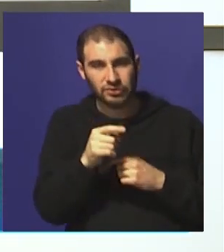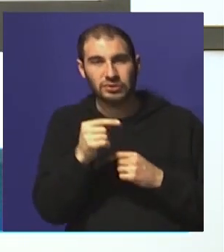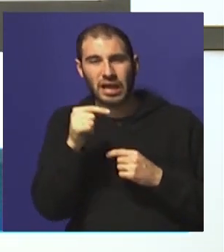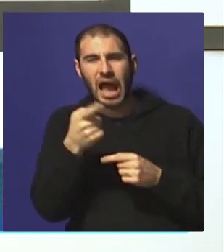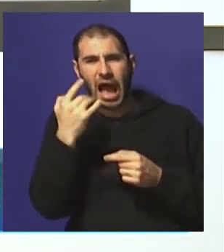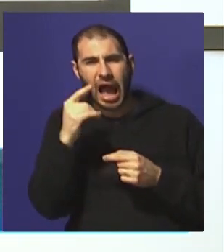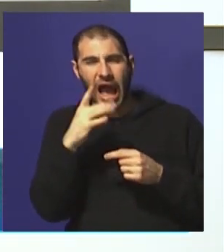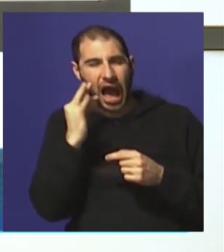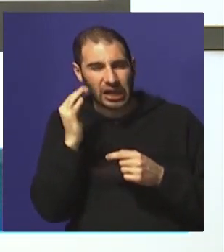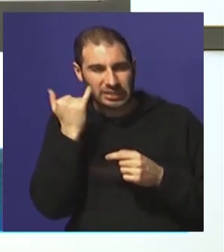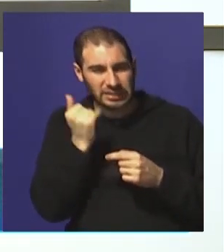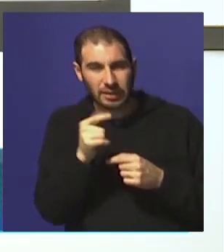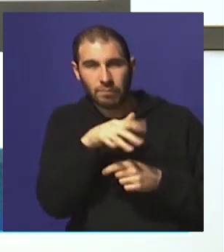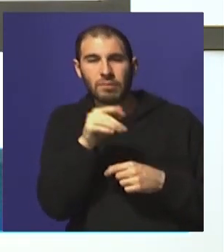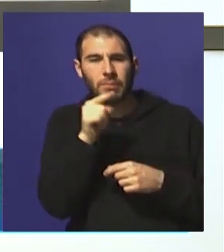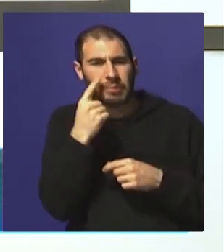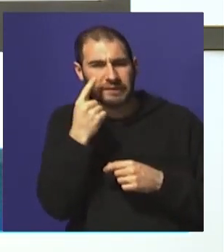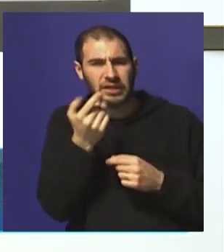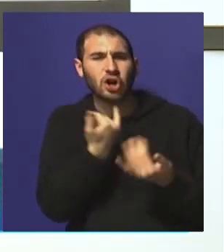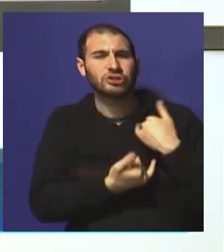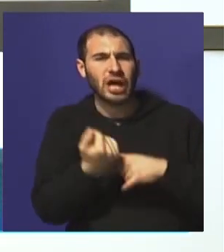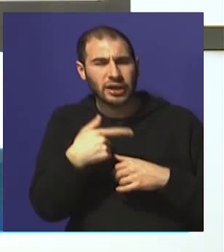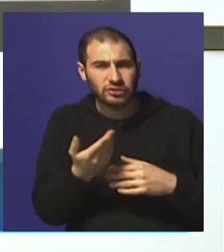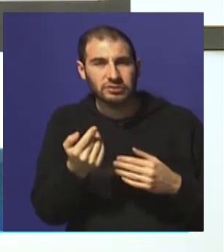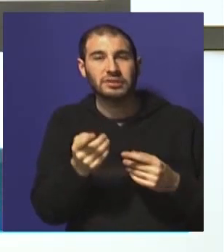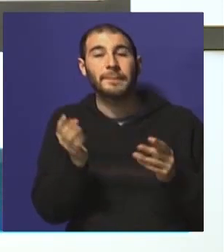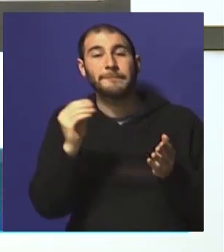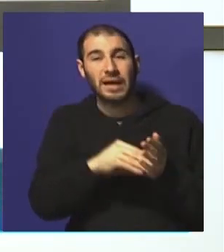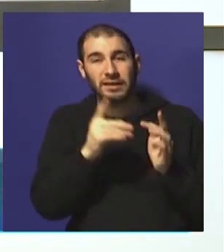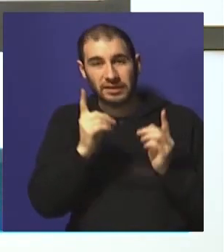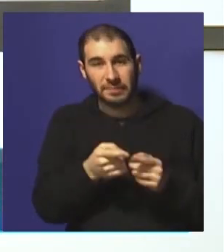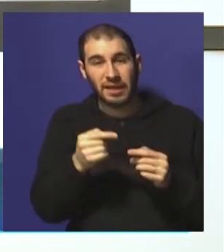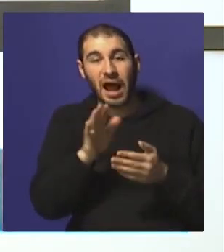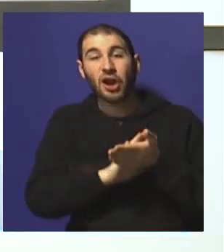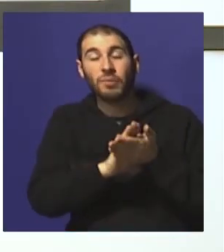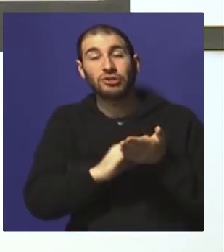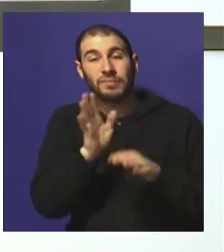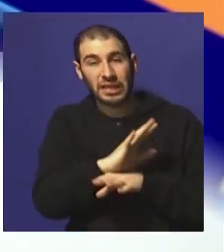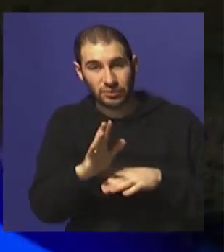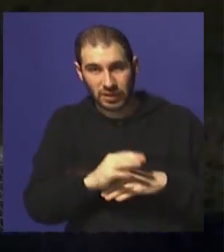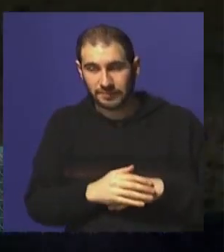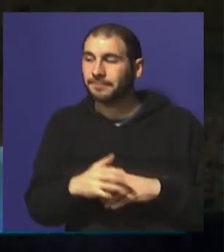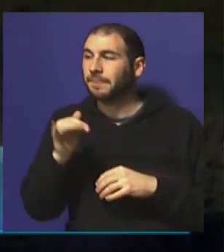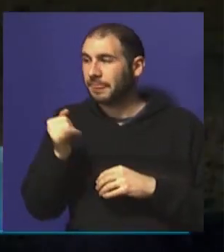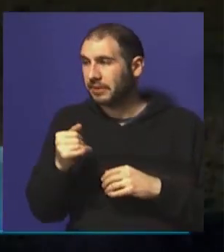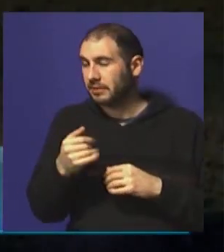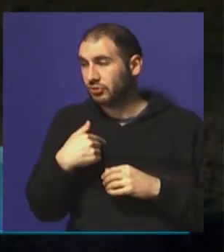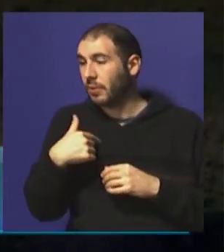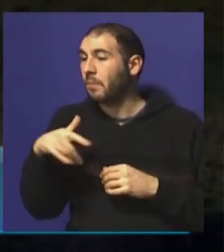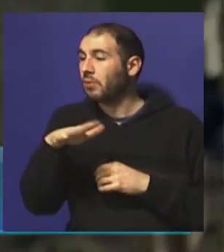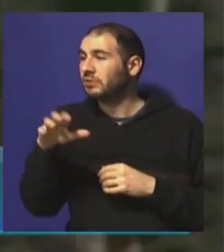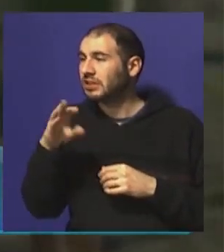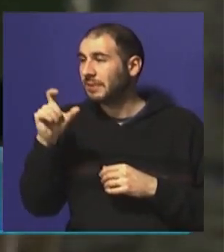había pasado en el pueblo donde vivías. Contanos un poquito y de paso vamos también al argumento de la película. Sí, yo soy de un pueblo que se